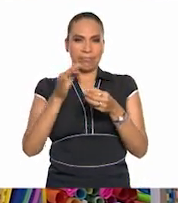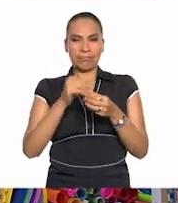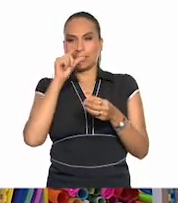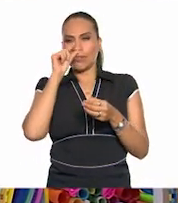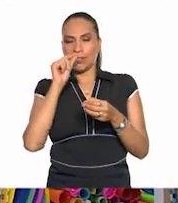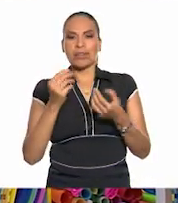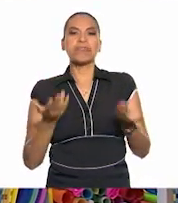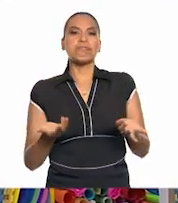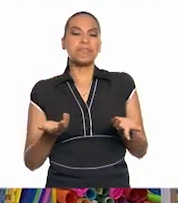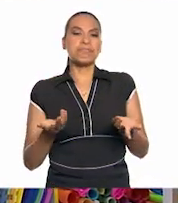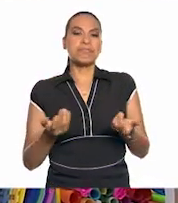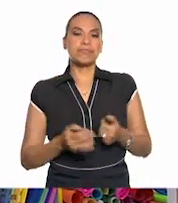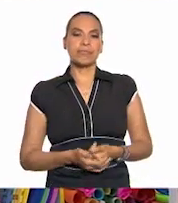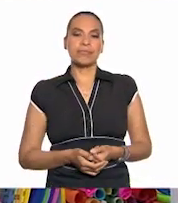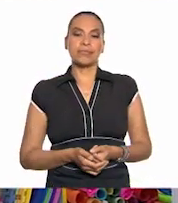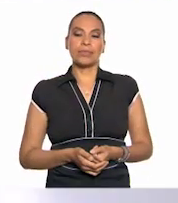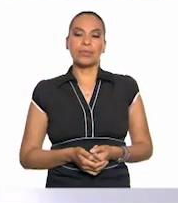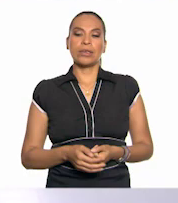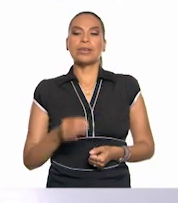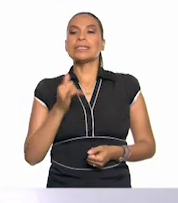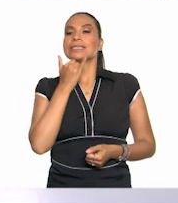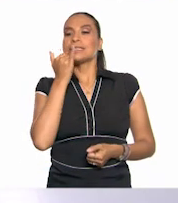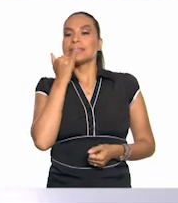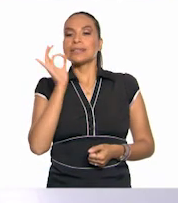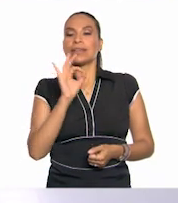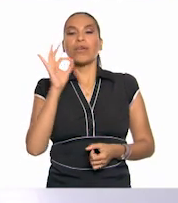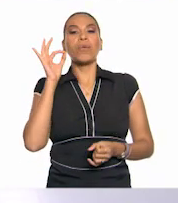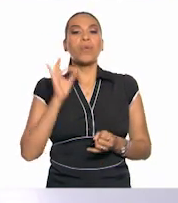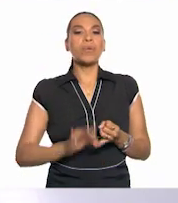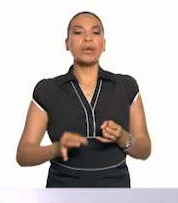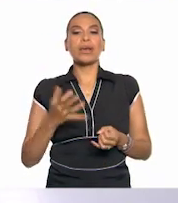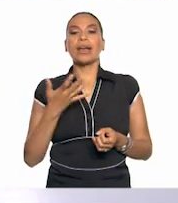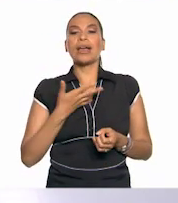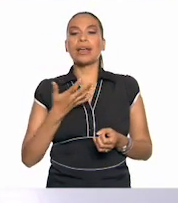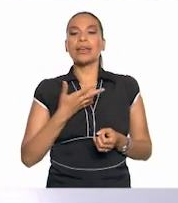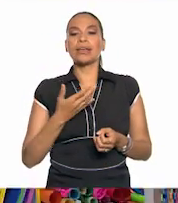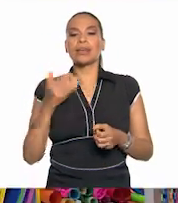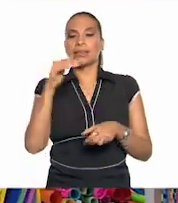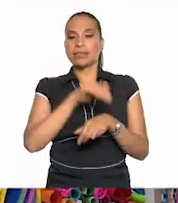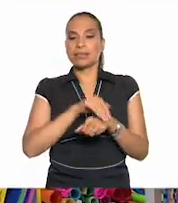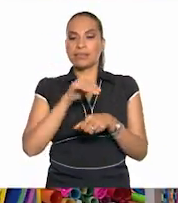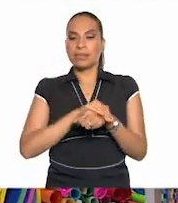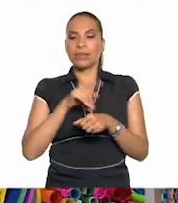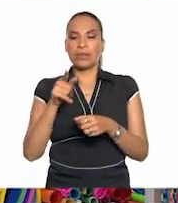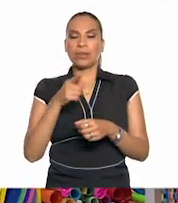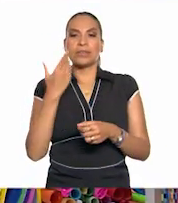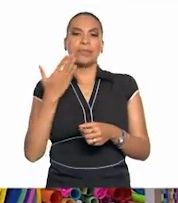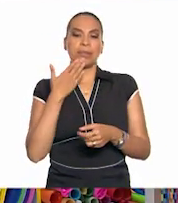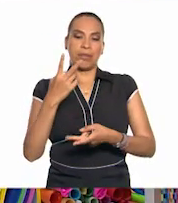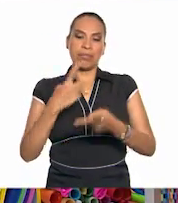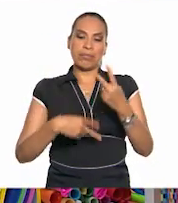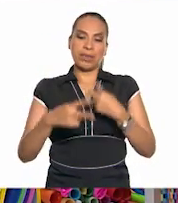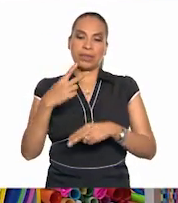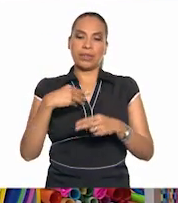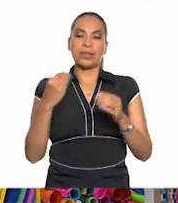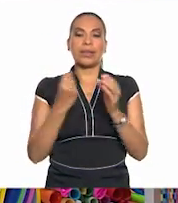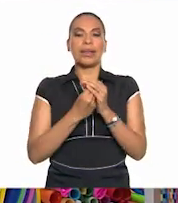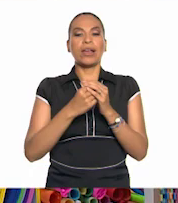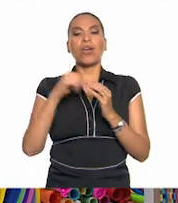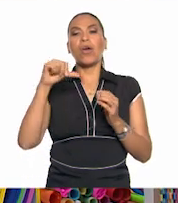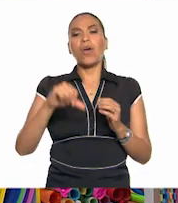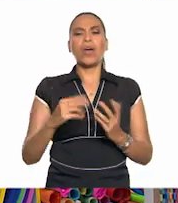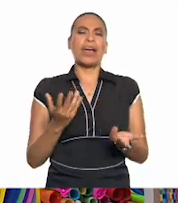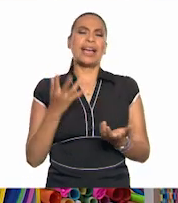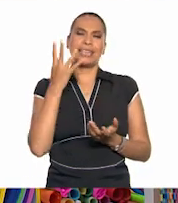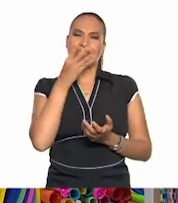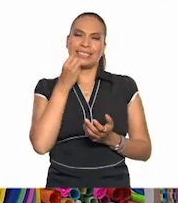no, nos podríamos equivocar. Y por último, tenemos a nuestro amigo que nos dio la bienvenida a la clase de hoy.